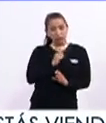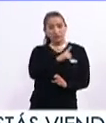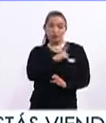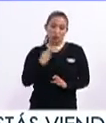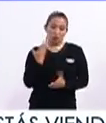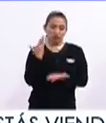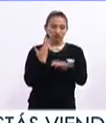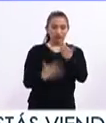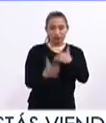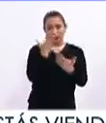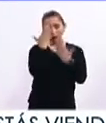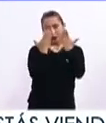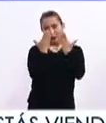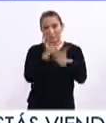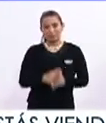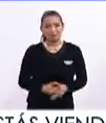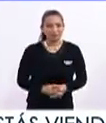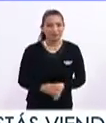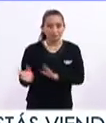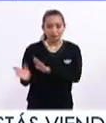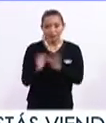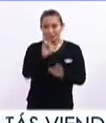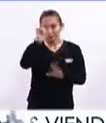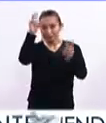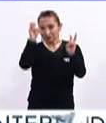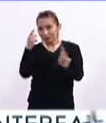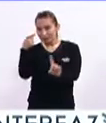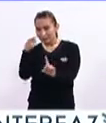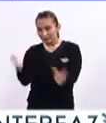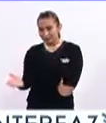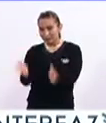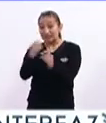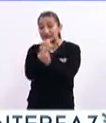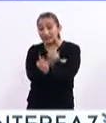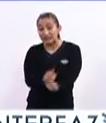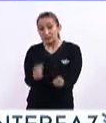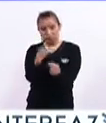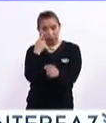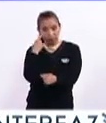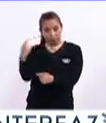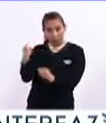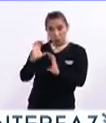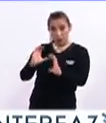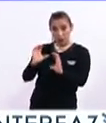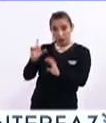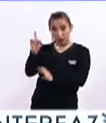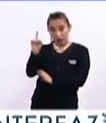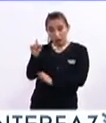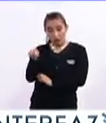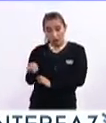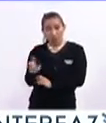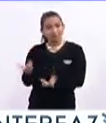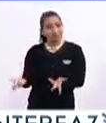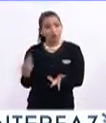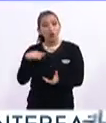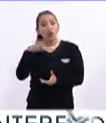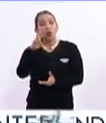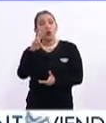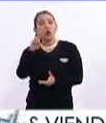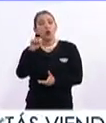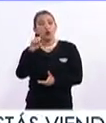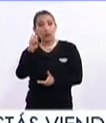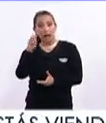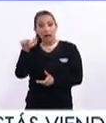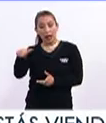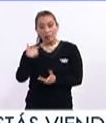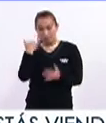que destacar también académicamente. Y en otros temas, con el objetivo de fomentar en los niños la importancia del cuidado del agua, la Universidad Nacional